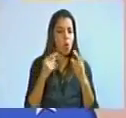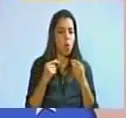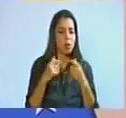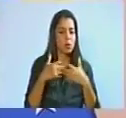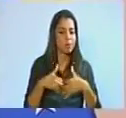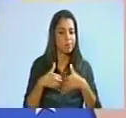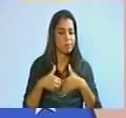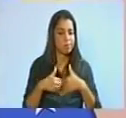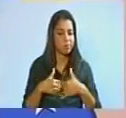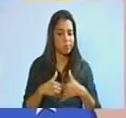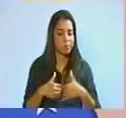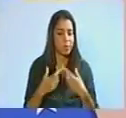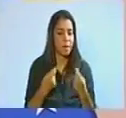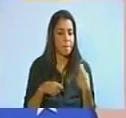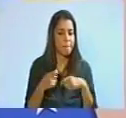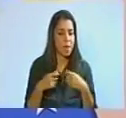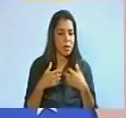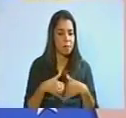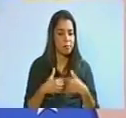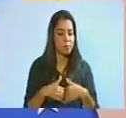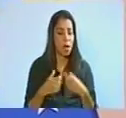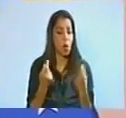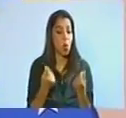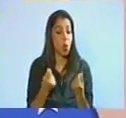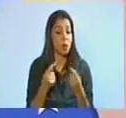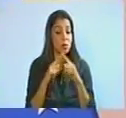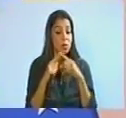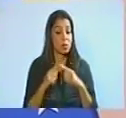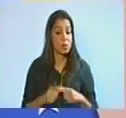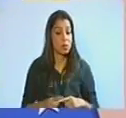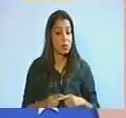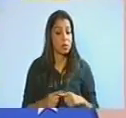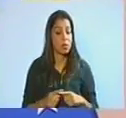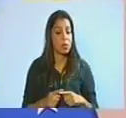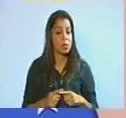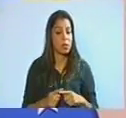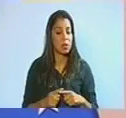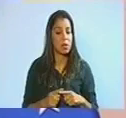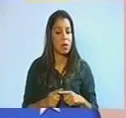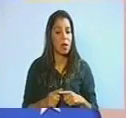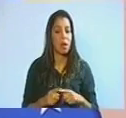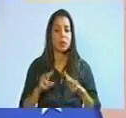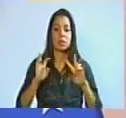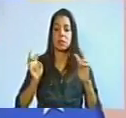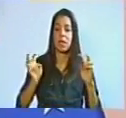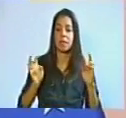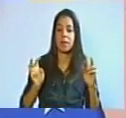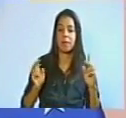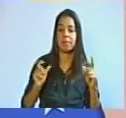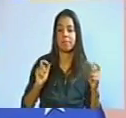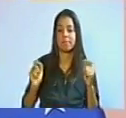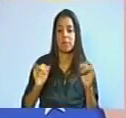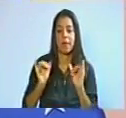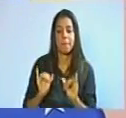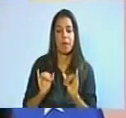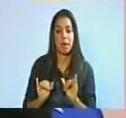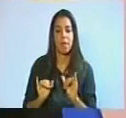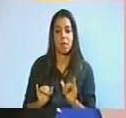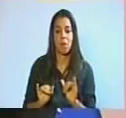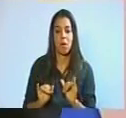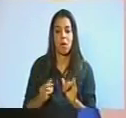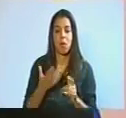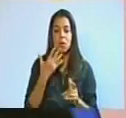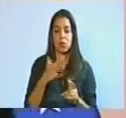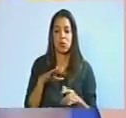producir esto? Ajá. ¿Cuánto cuesta? Nos va a venir el tema y el debate de que siempre nos han sacado, la reposición